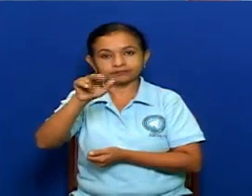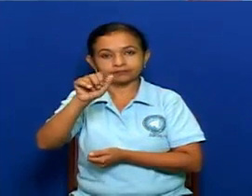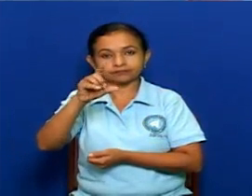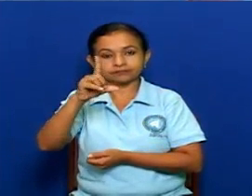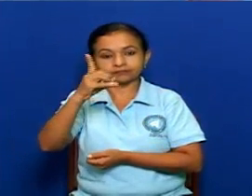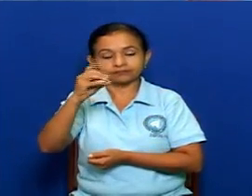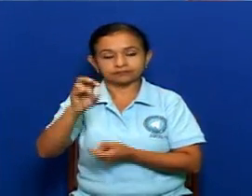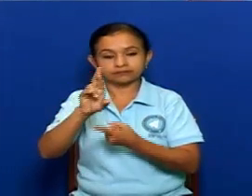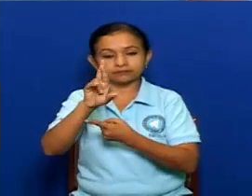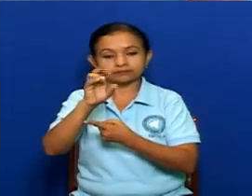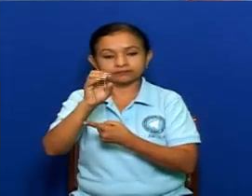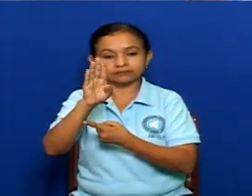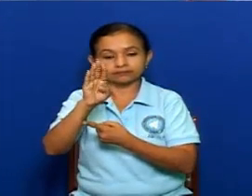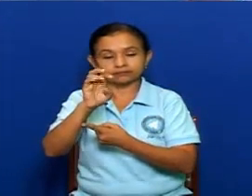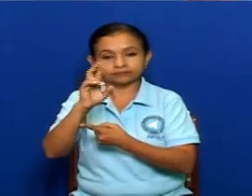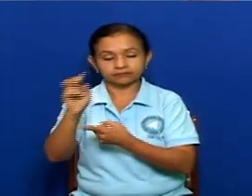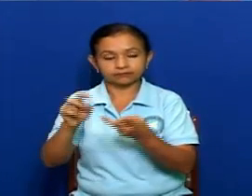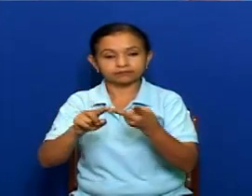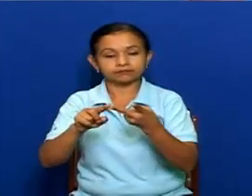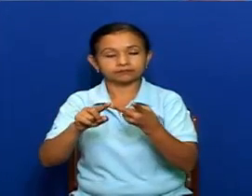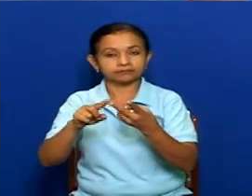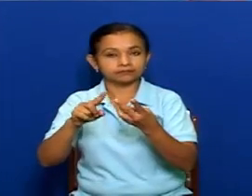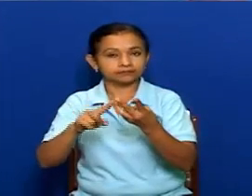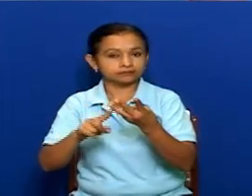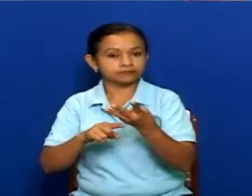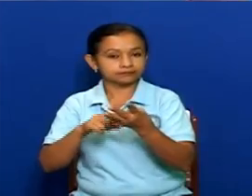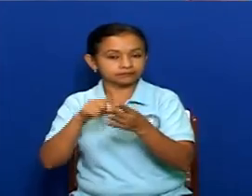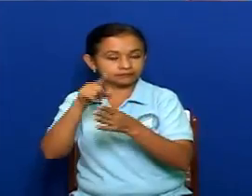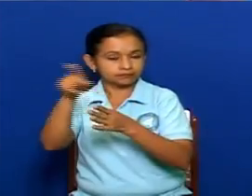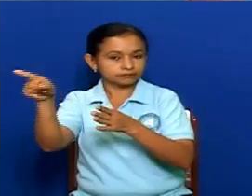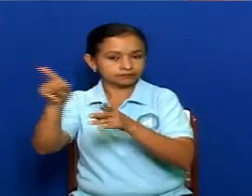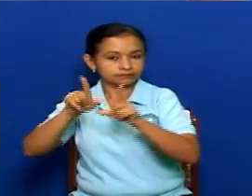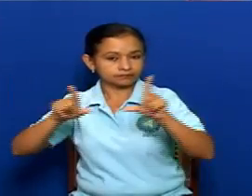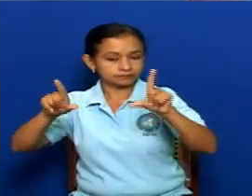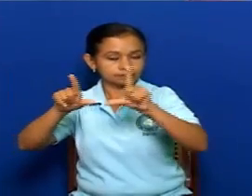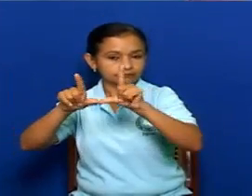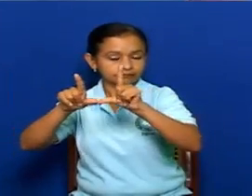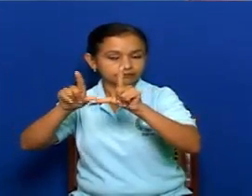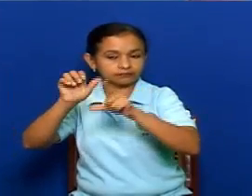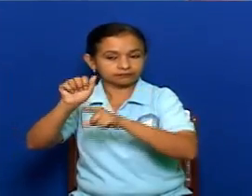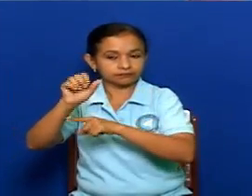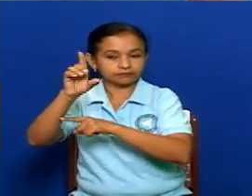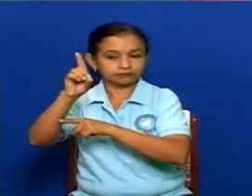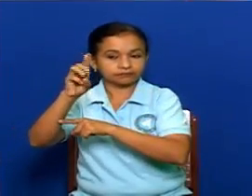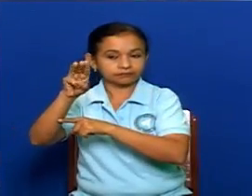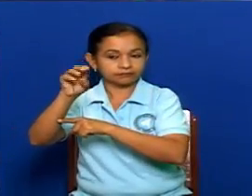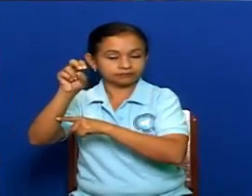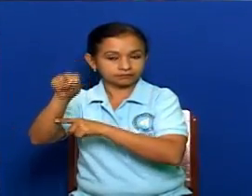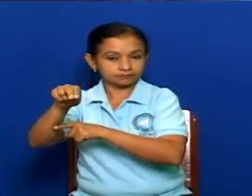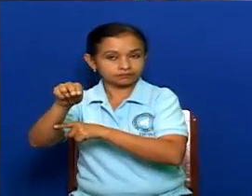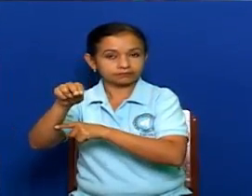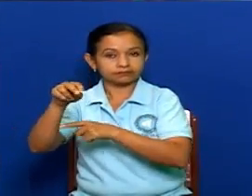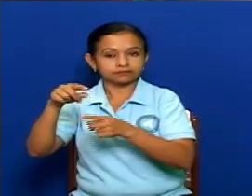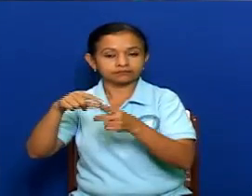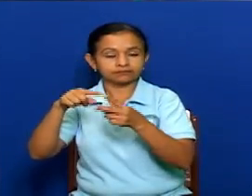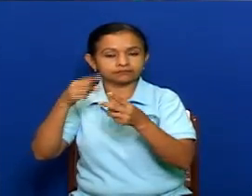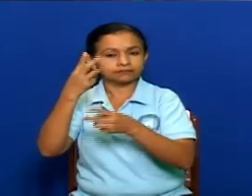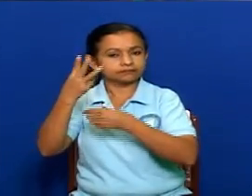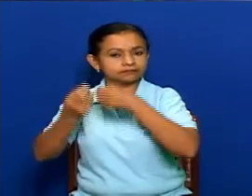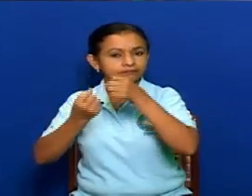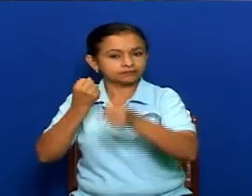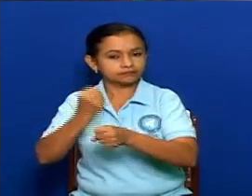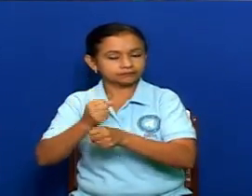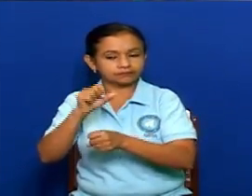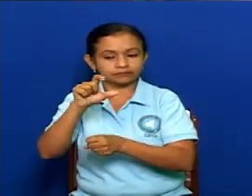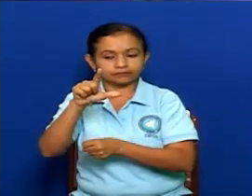Altamirano, Robertina Pérez, Edgar José Meneses, son también de la área de servicios administrativos. Del ciclo básico tenemos